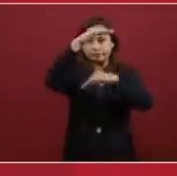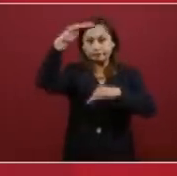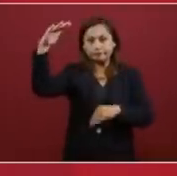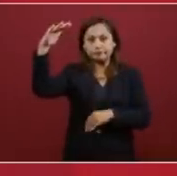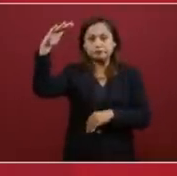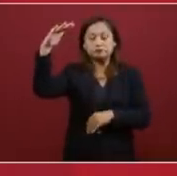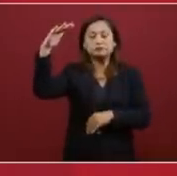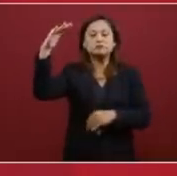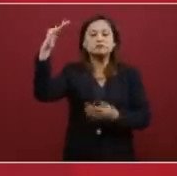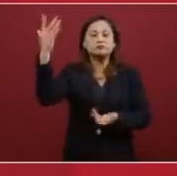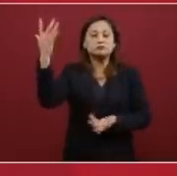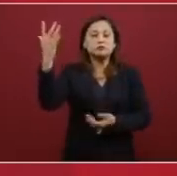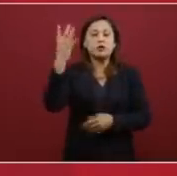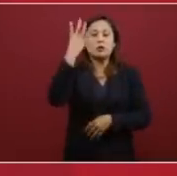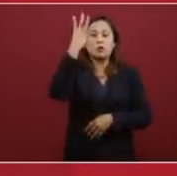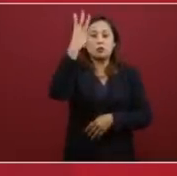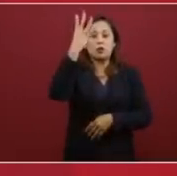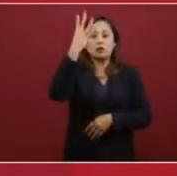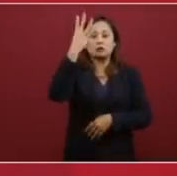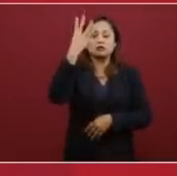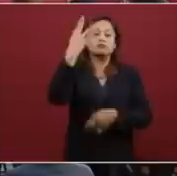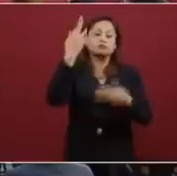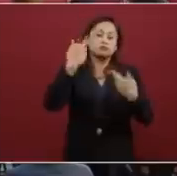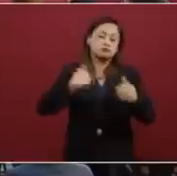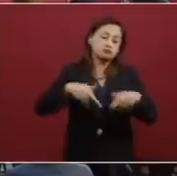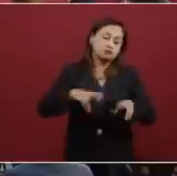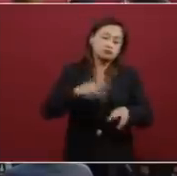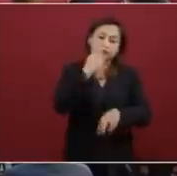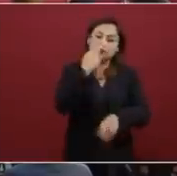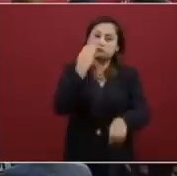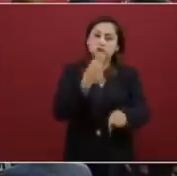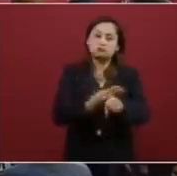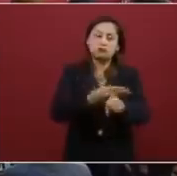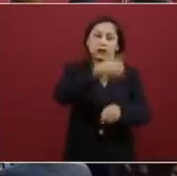cuatro responsables, cada uno